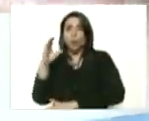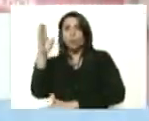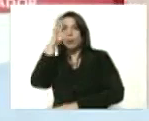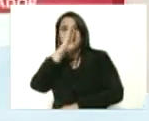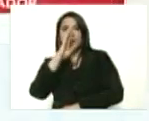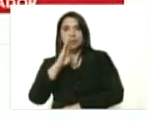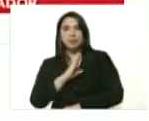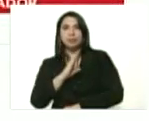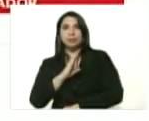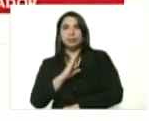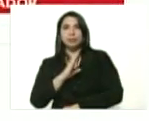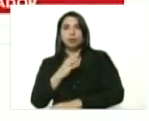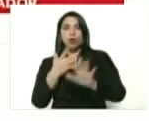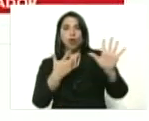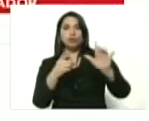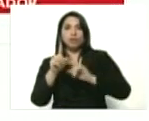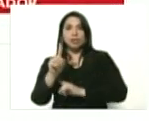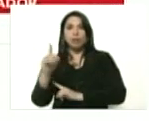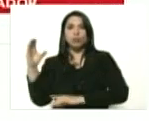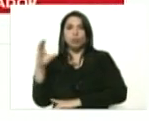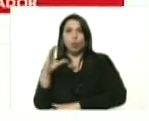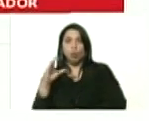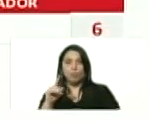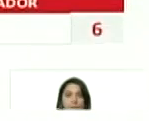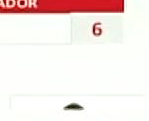Brasil, 81 de Colombia,